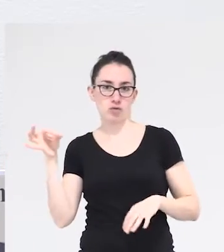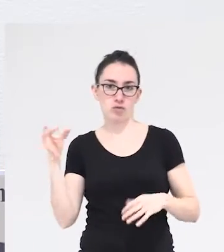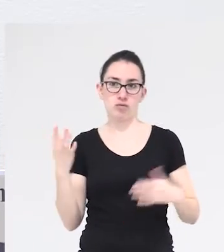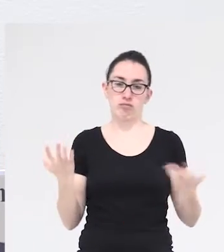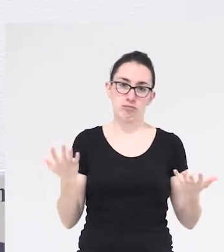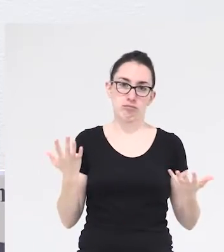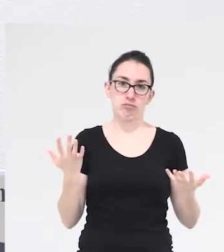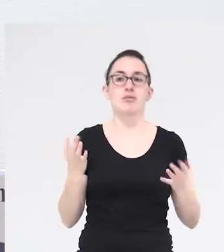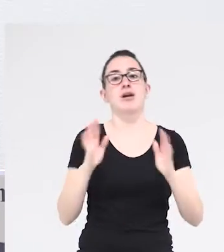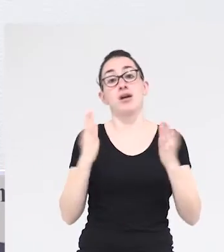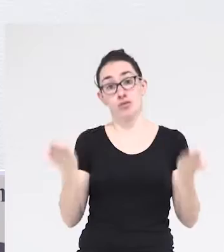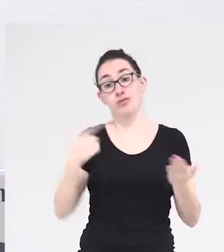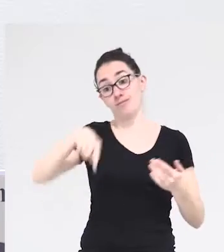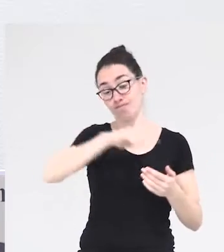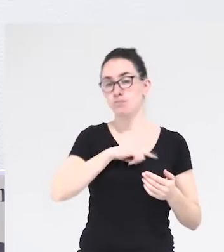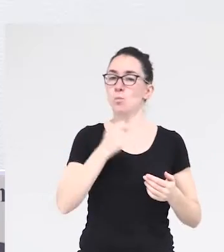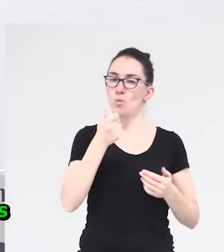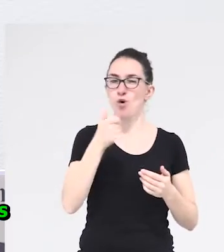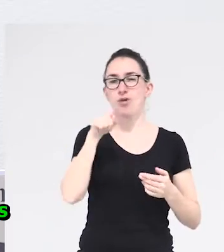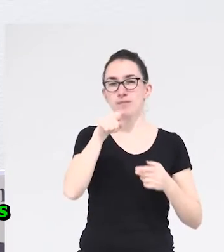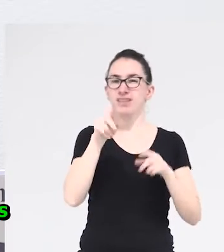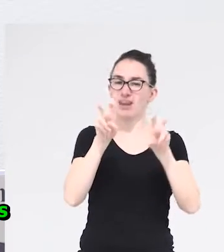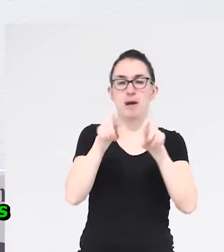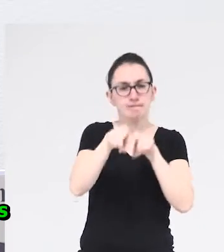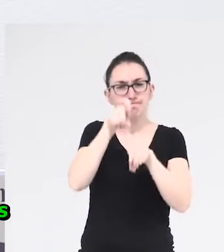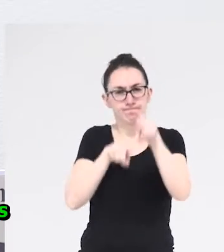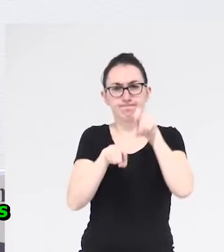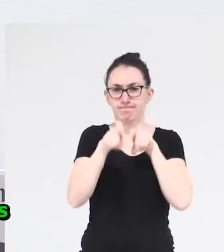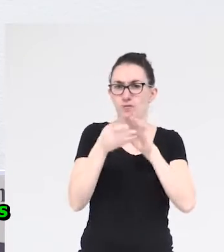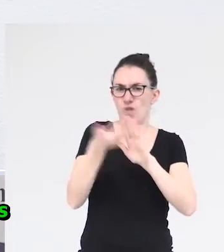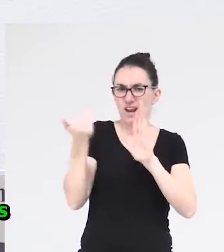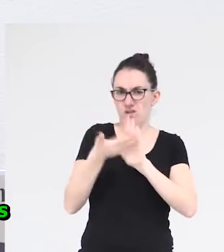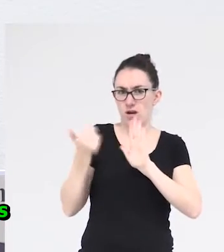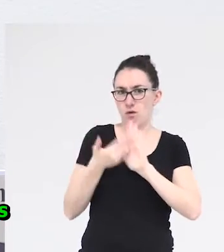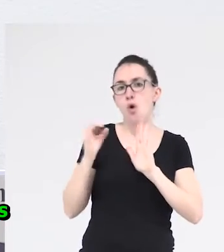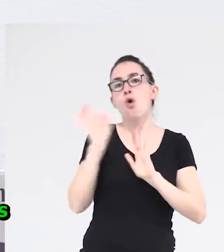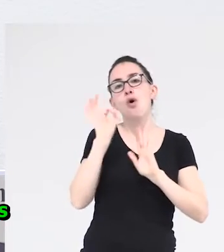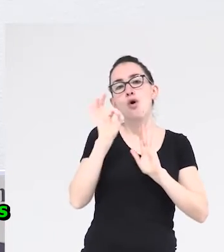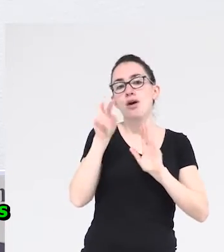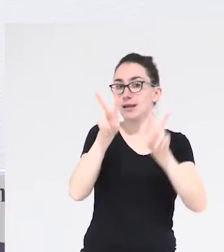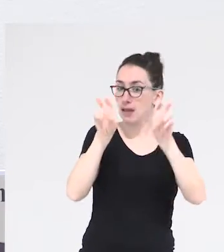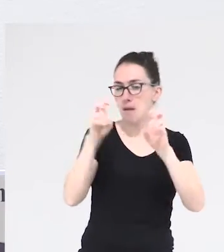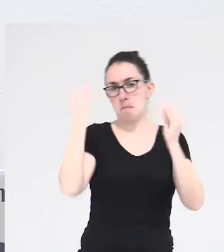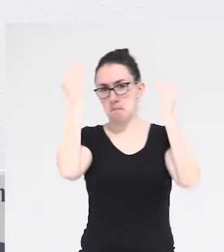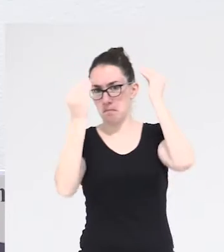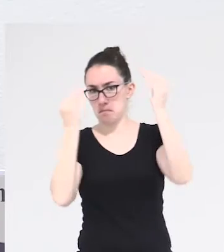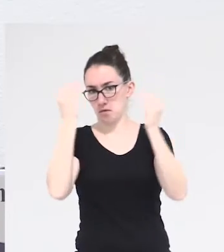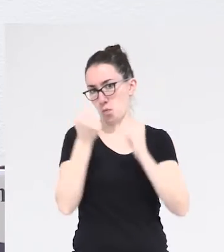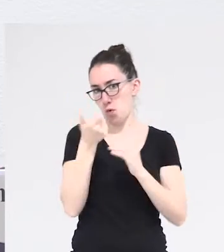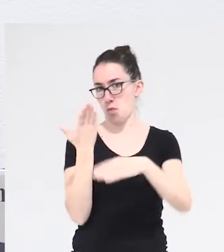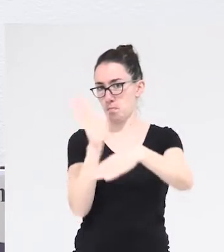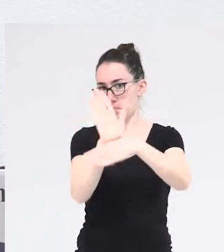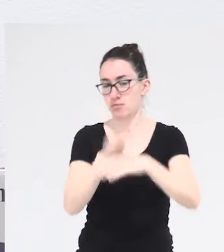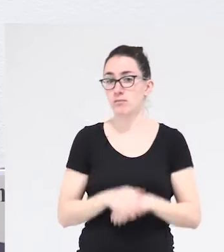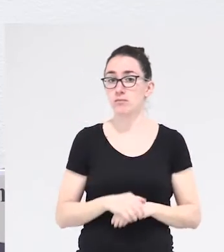Entonces lo que vamos a hacer es un poco desandar o proponer algunos pensamientos alrededor de esto. Entonces, en esta